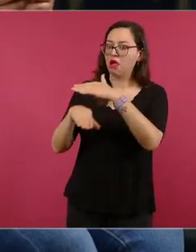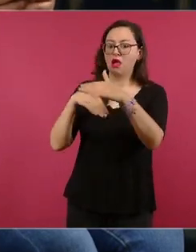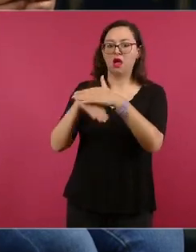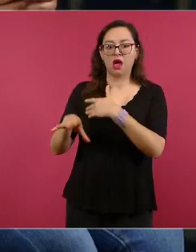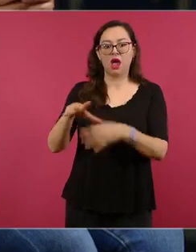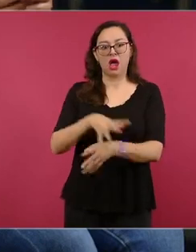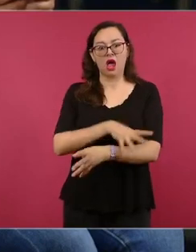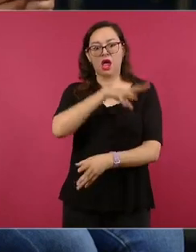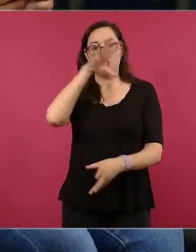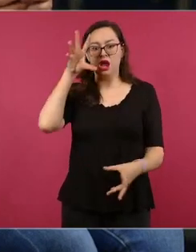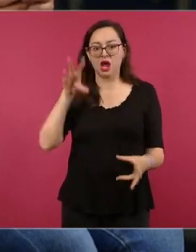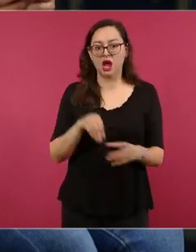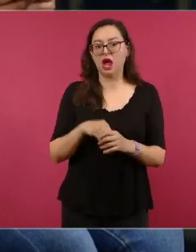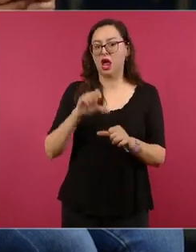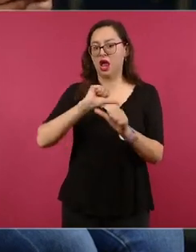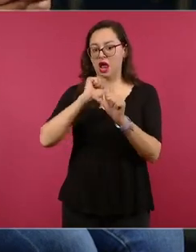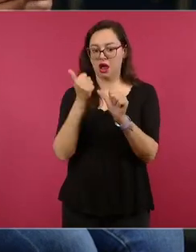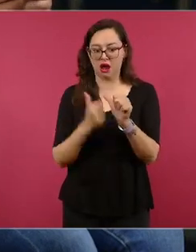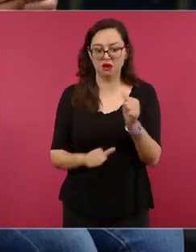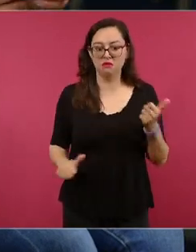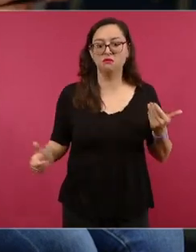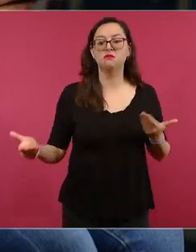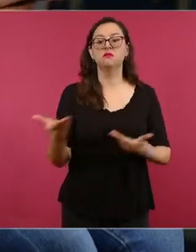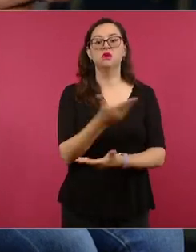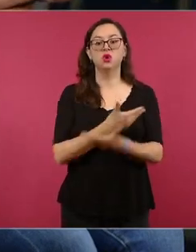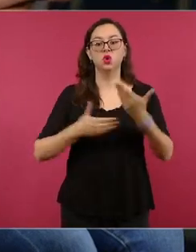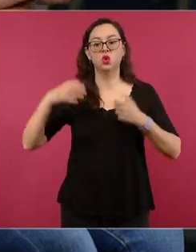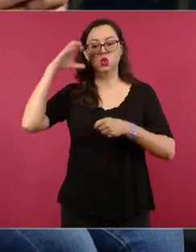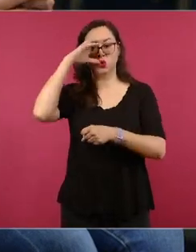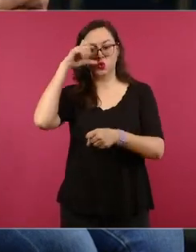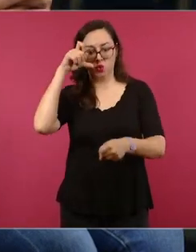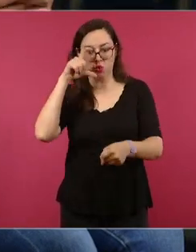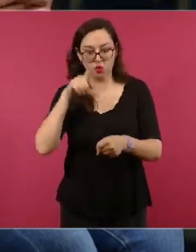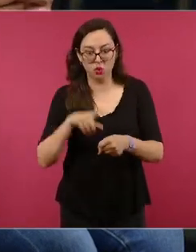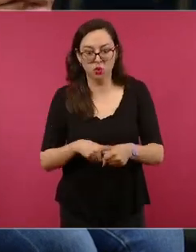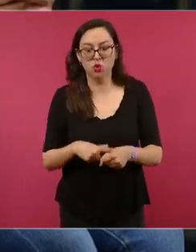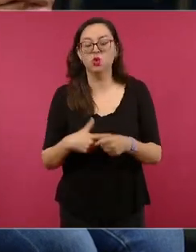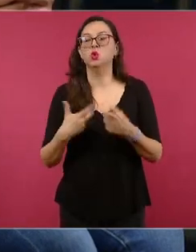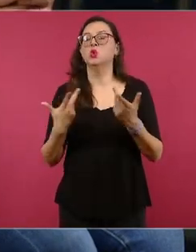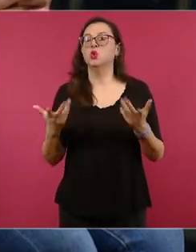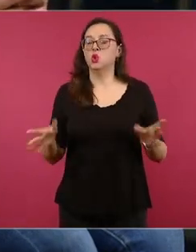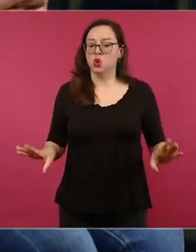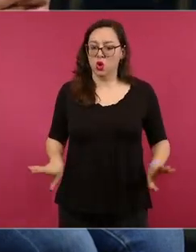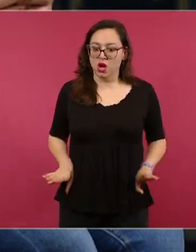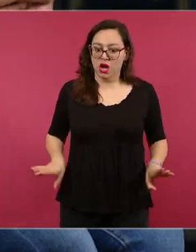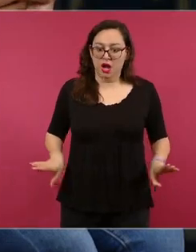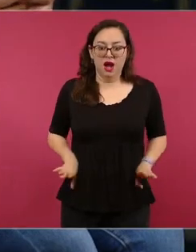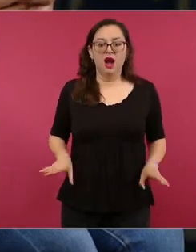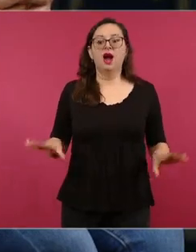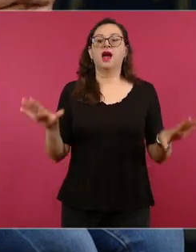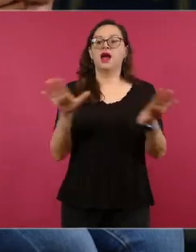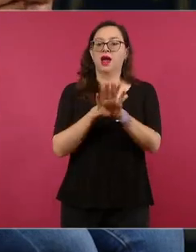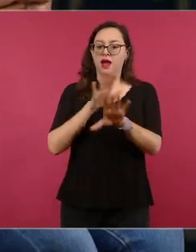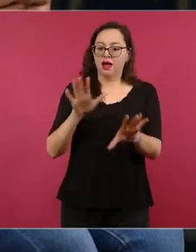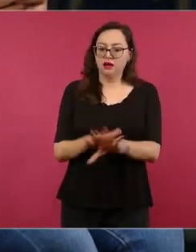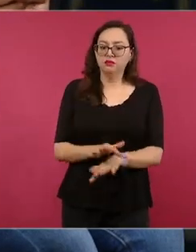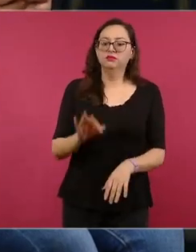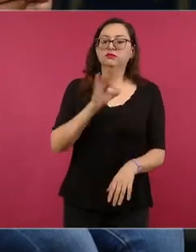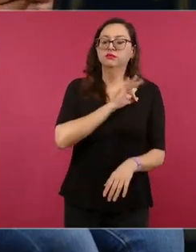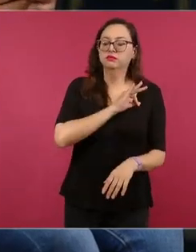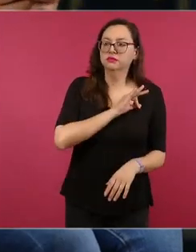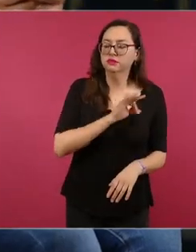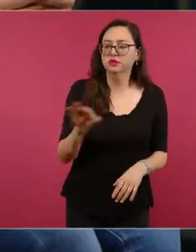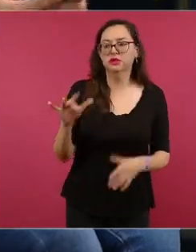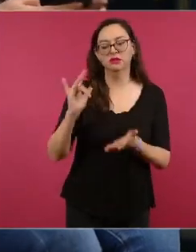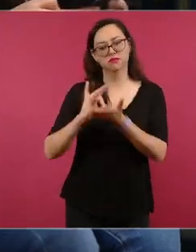sido sembrar arte y convivencia, cosechar cultura y generar cambios ético-sociales.